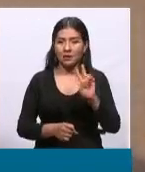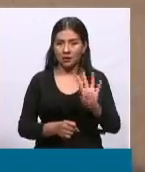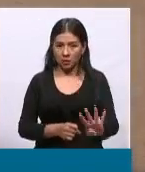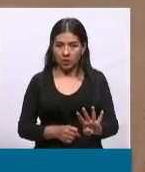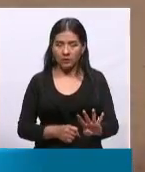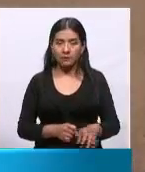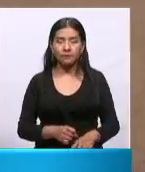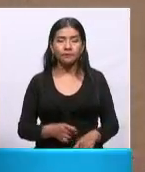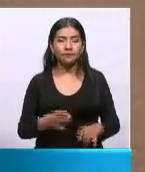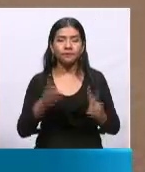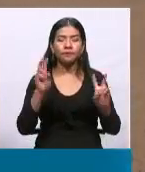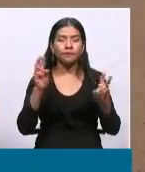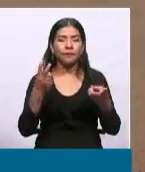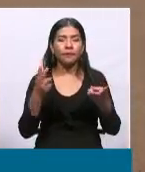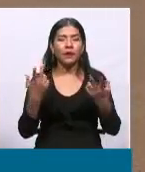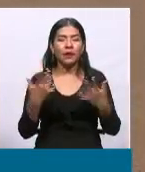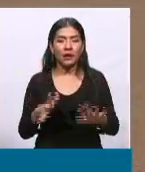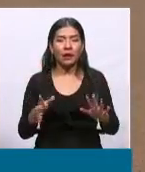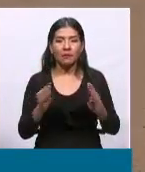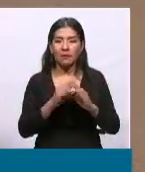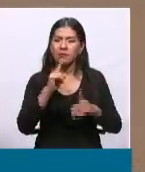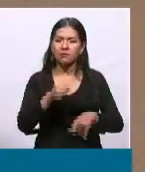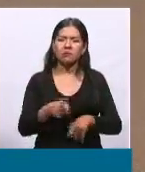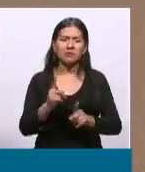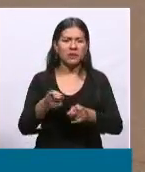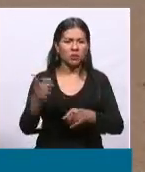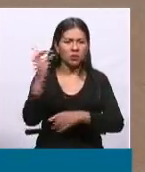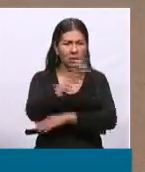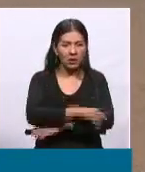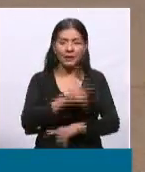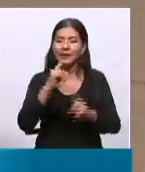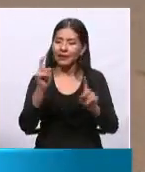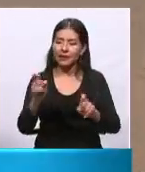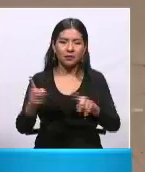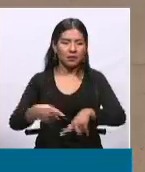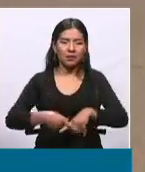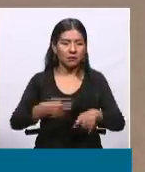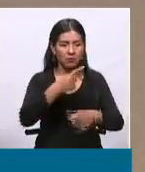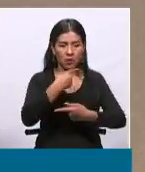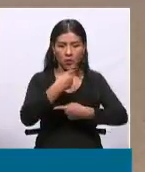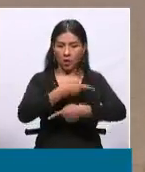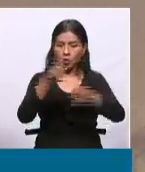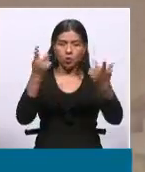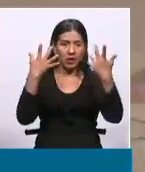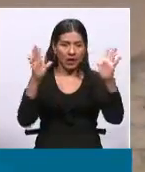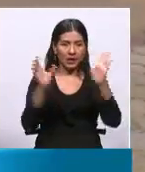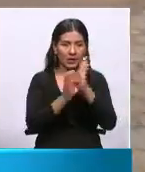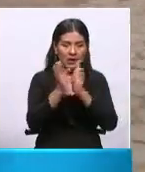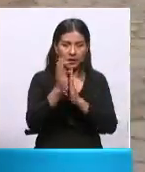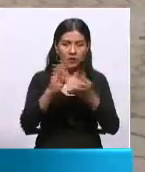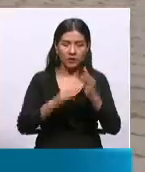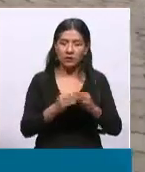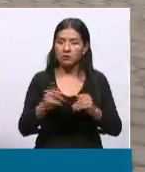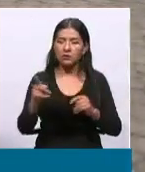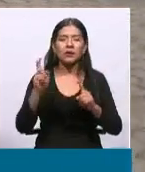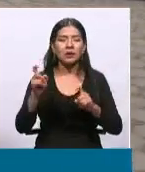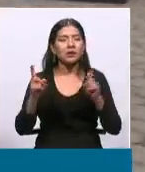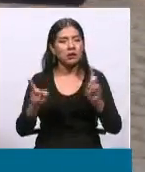48-24, fue el día en que tuvo que haberse levantado el paro indefinido,